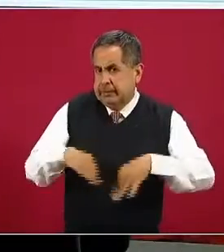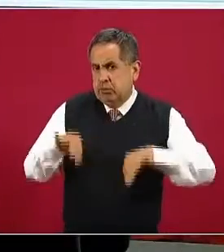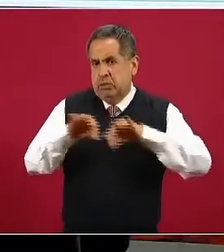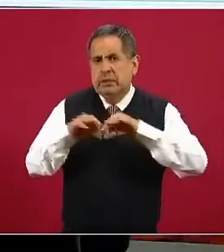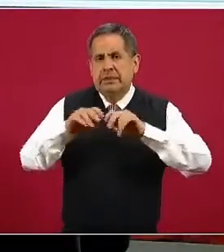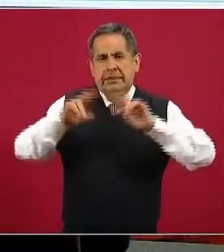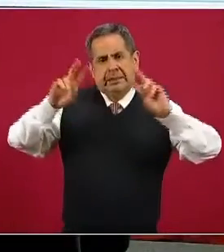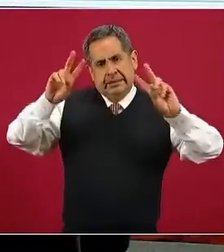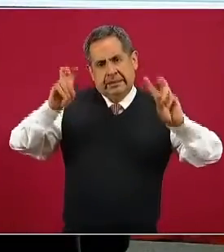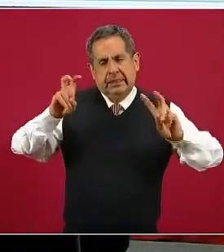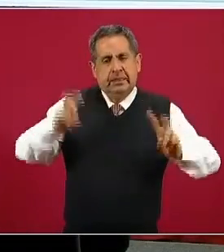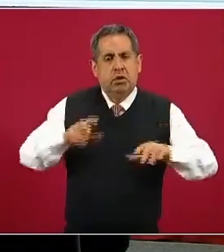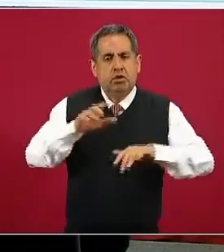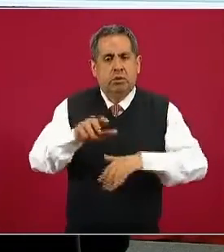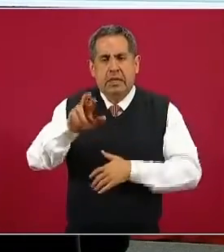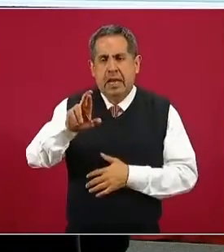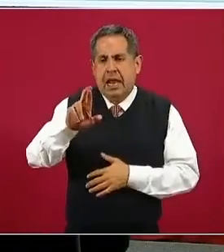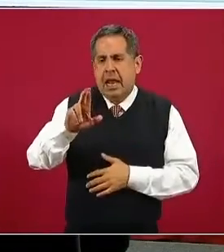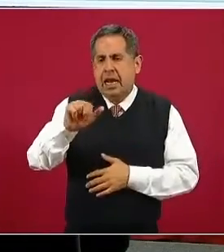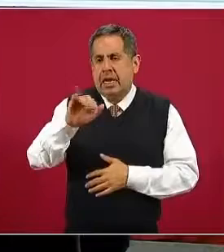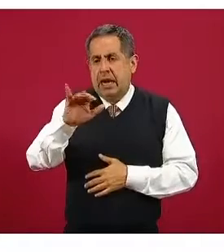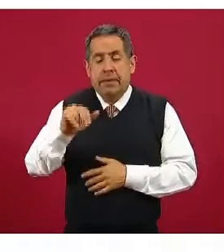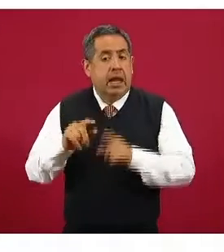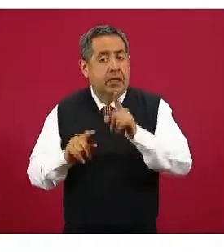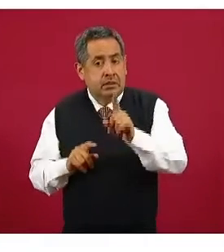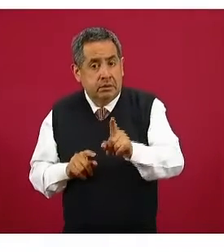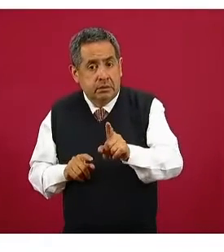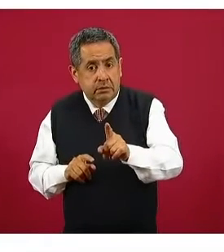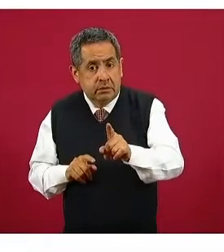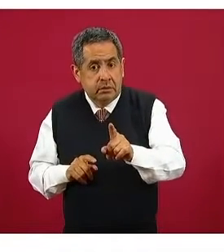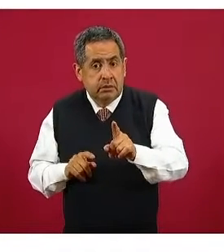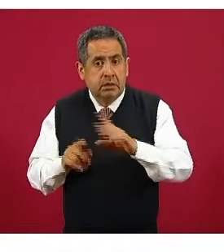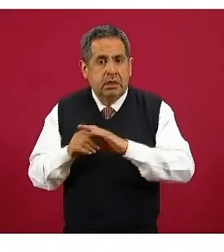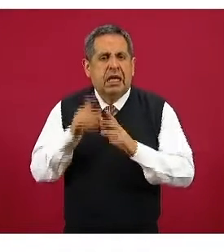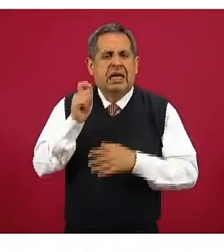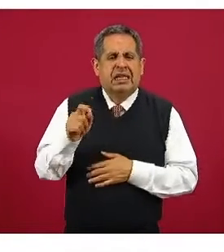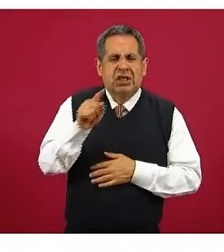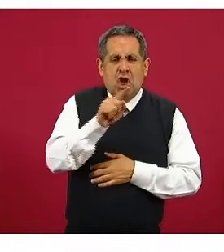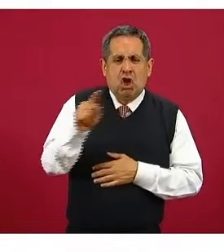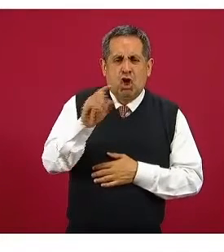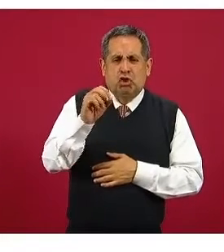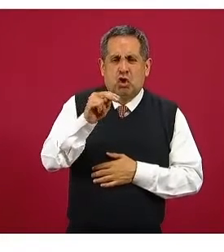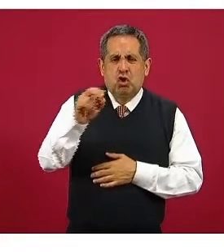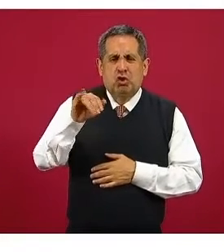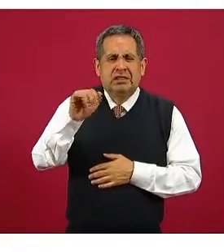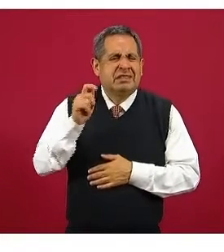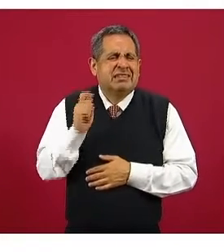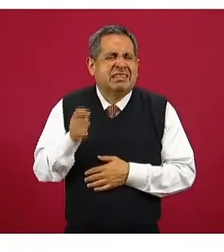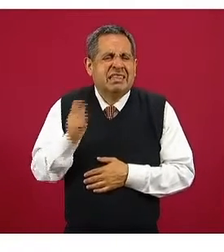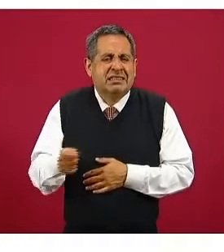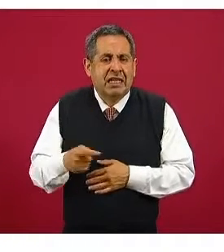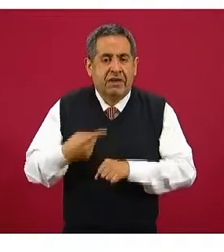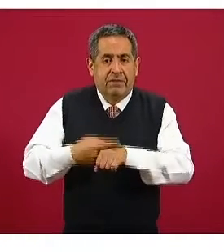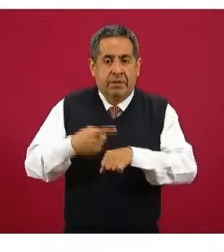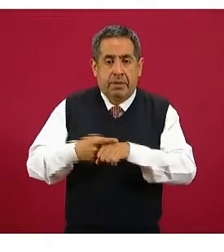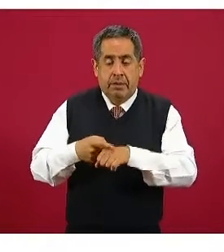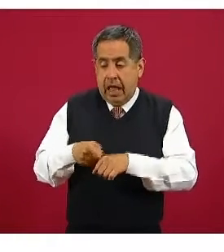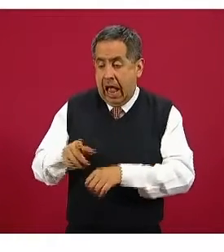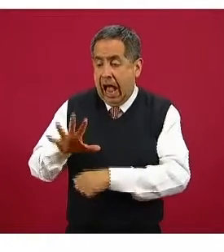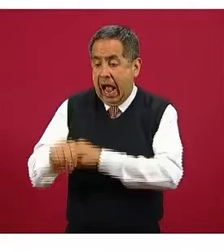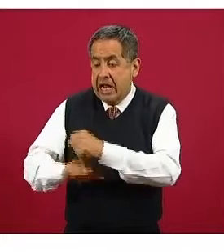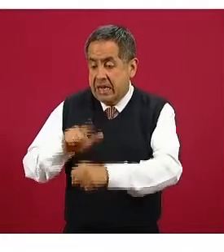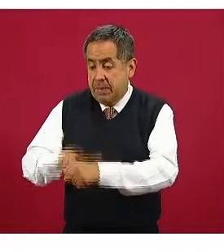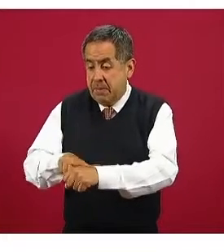del tema de rabia. Uno, es importante entender que esto es una zoonosis, y una zoonosis es una enfermedad transmitida al ser humano